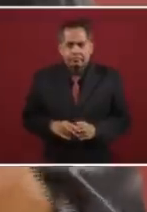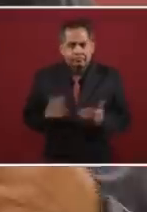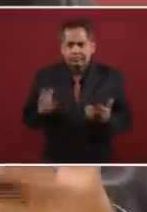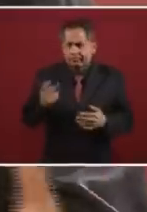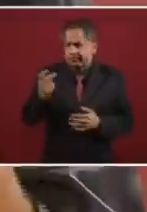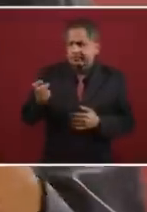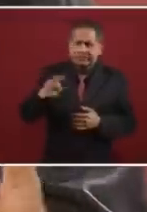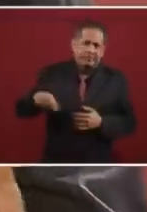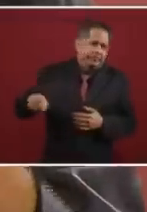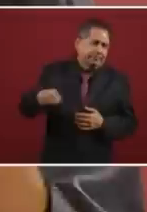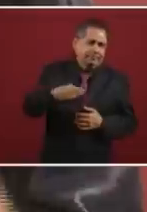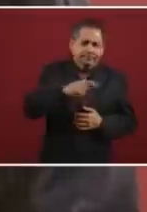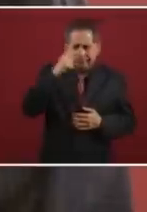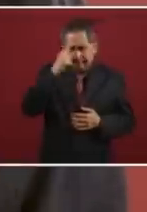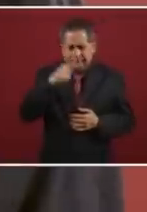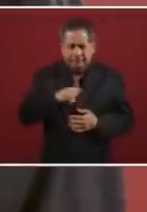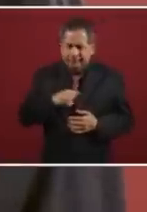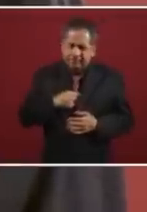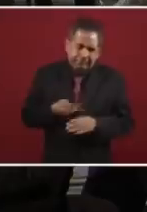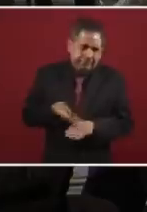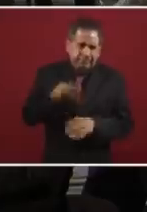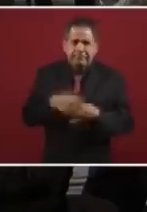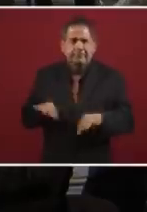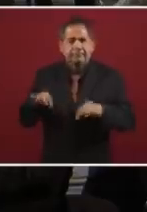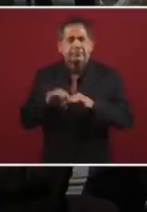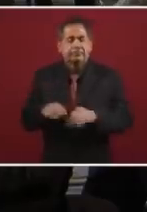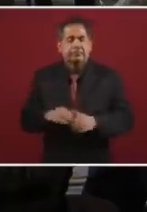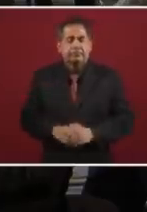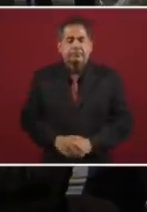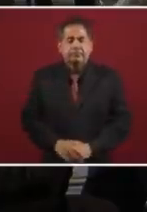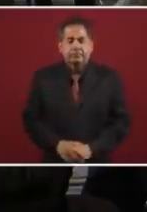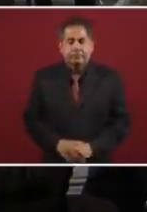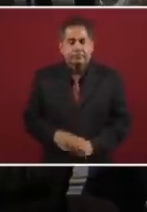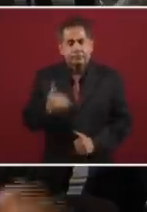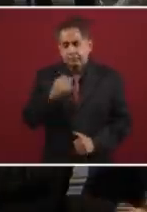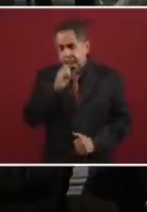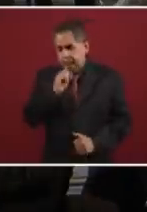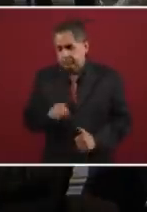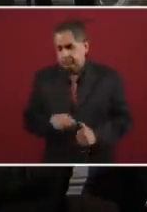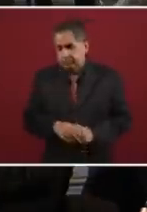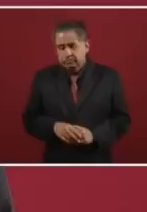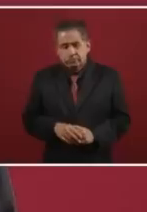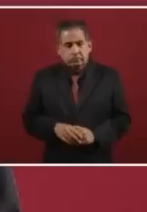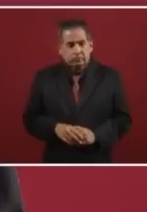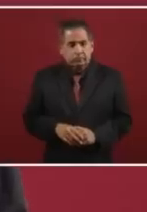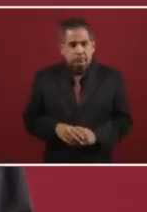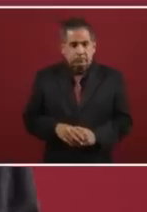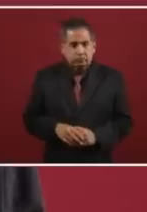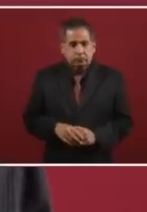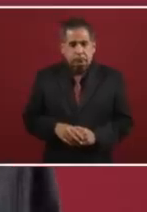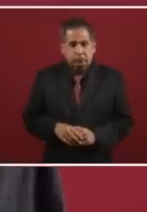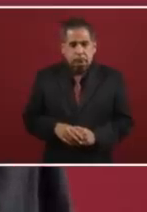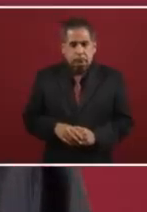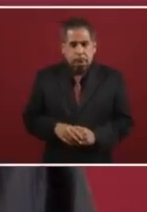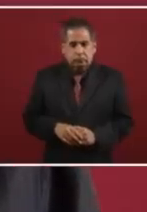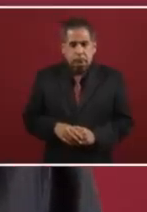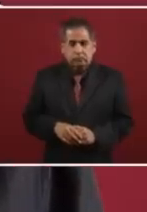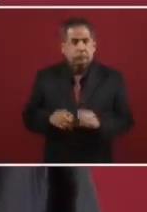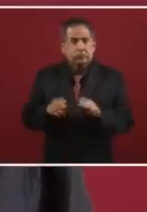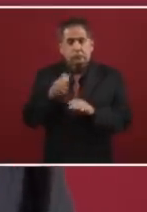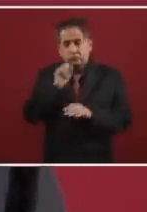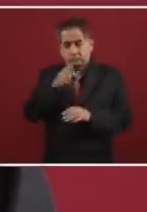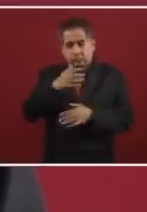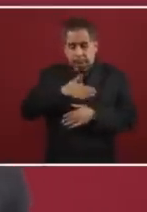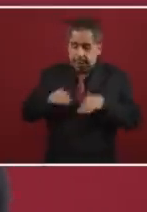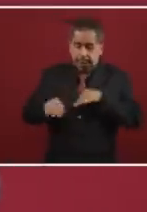eso es para mí muy importante y este pues también por mi